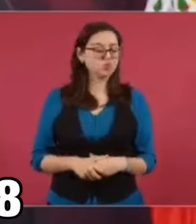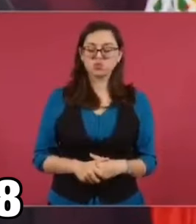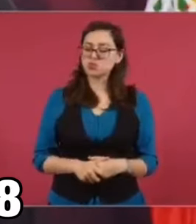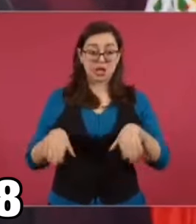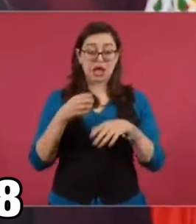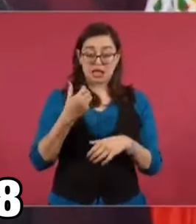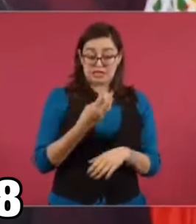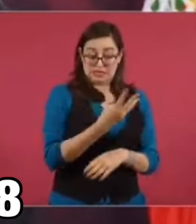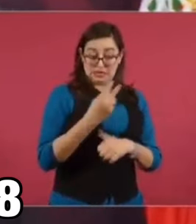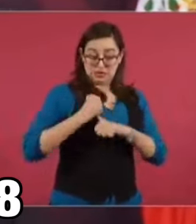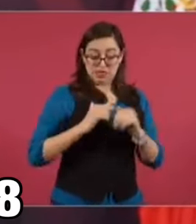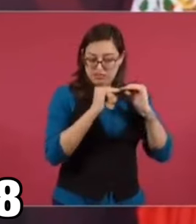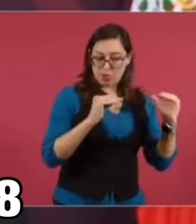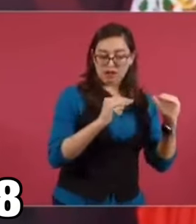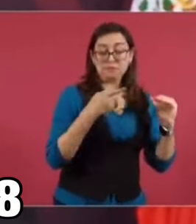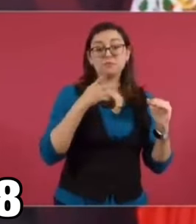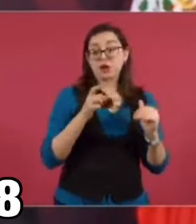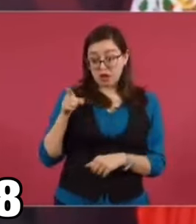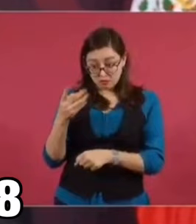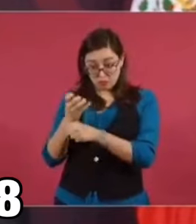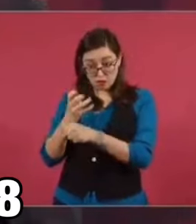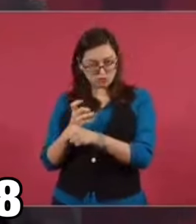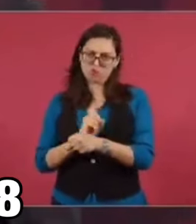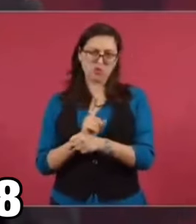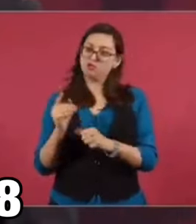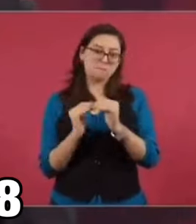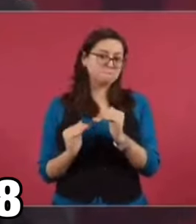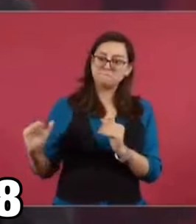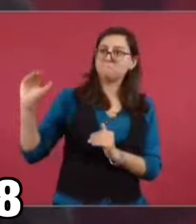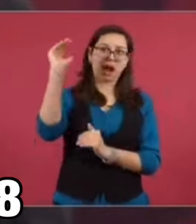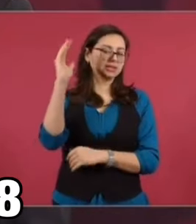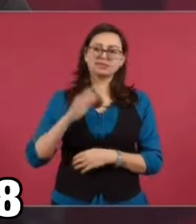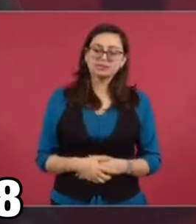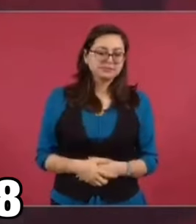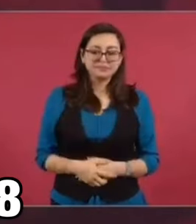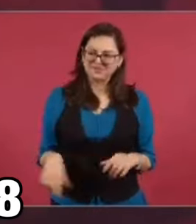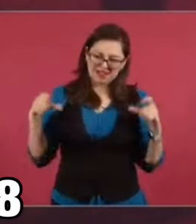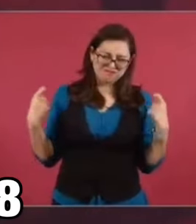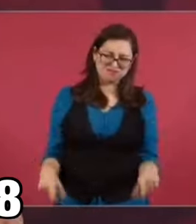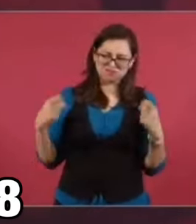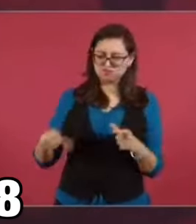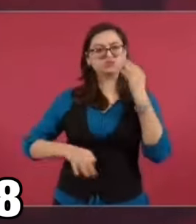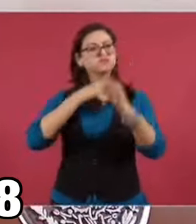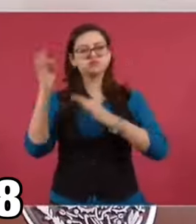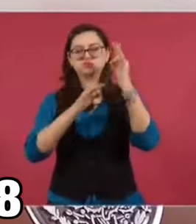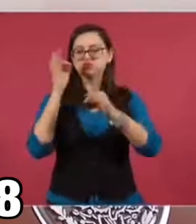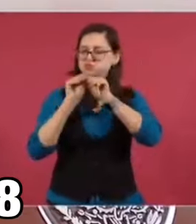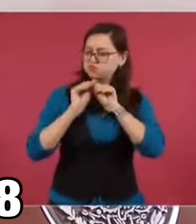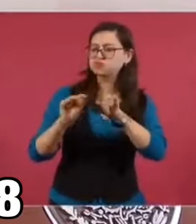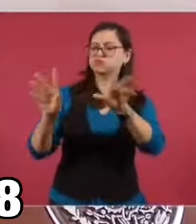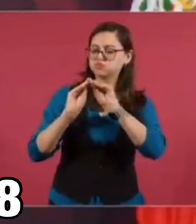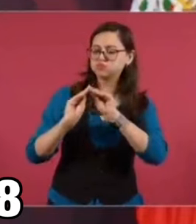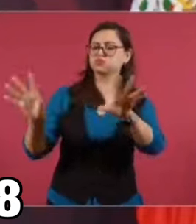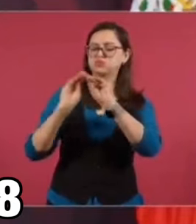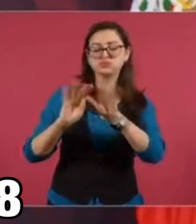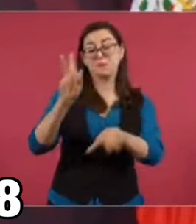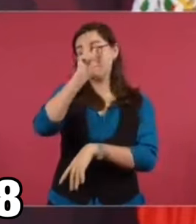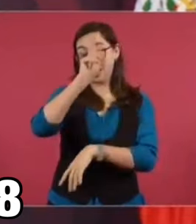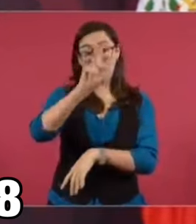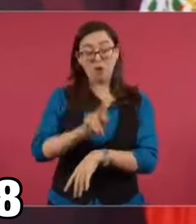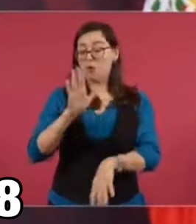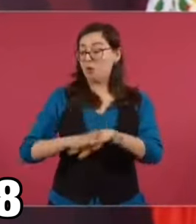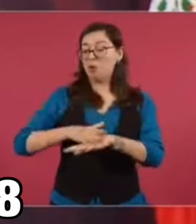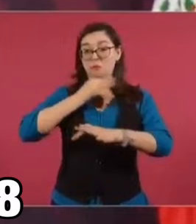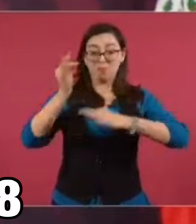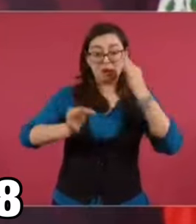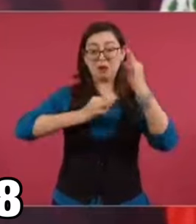arriba y a decidir. Y las campañas mediáticas están más actuales que nunca.